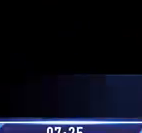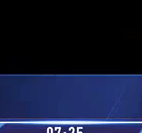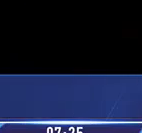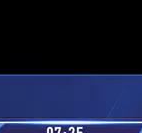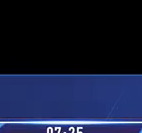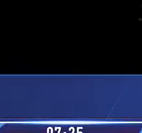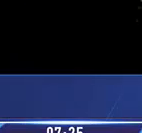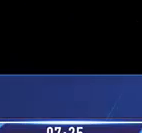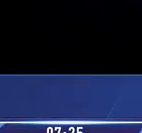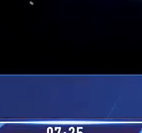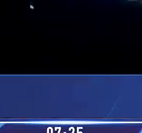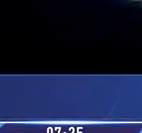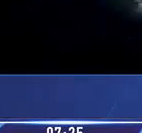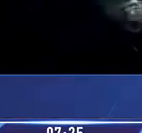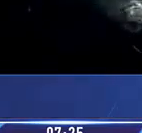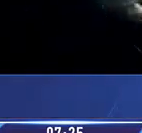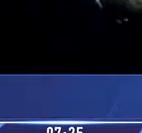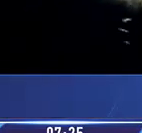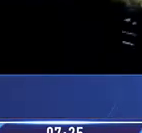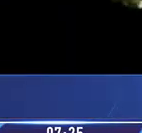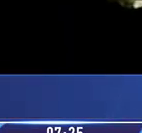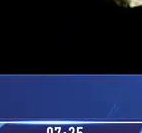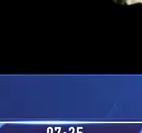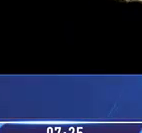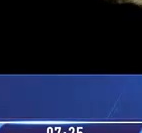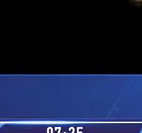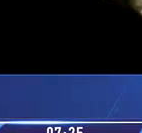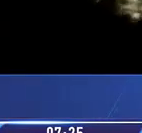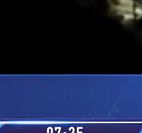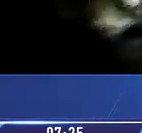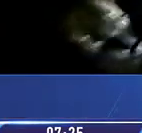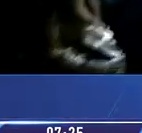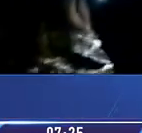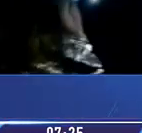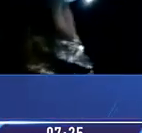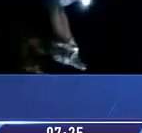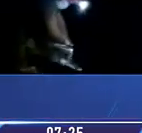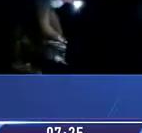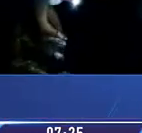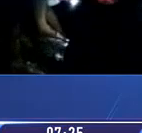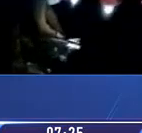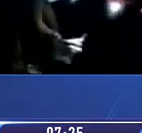de una mina ubicado en el cantón Cerro. Con estas y otras informaciones, ya retornamos.